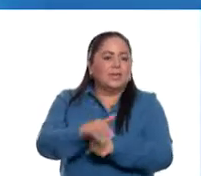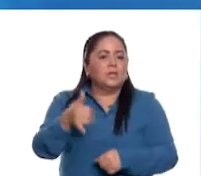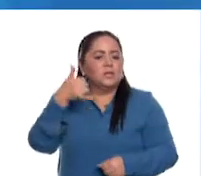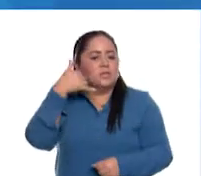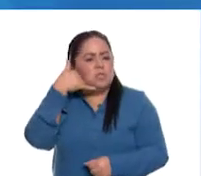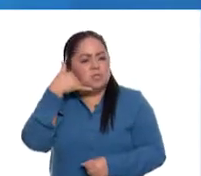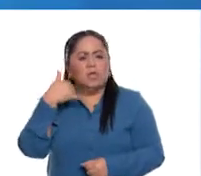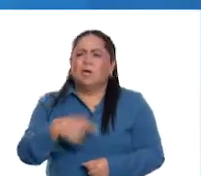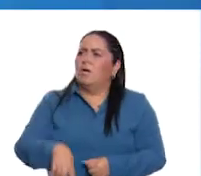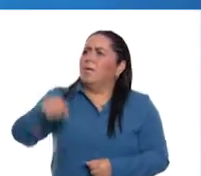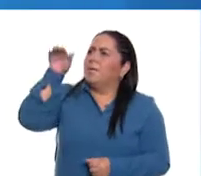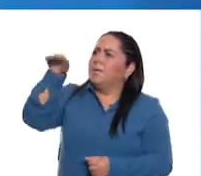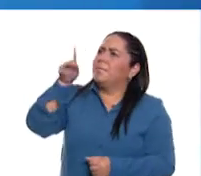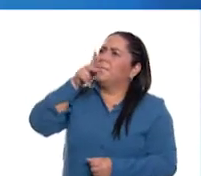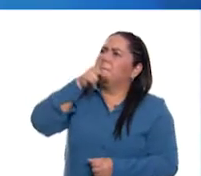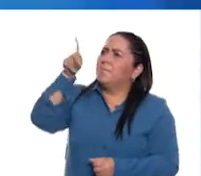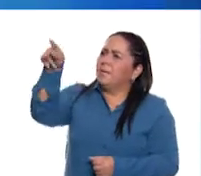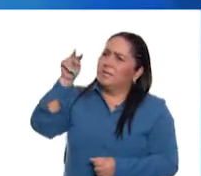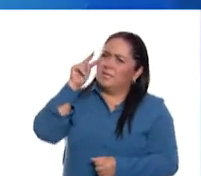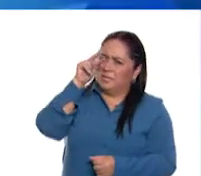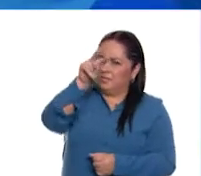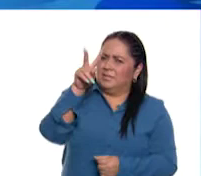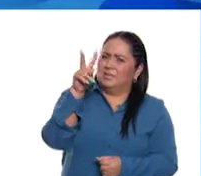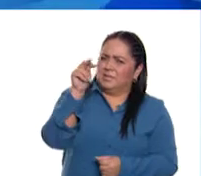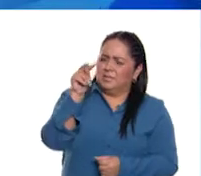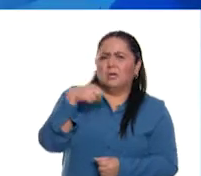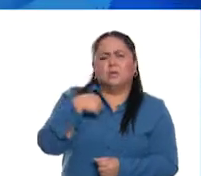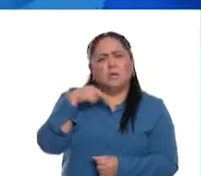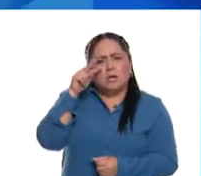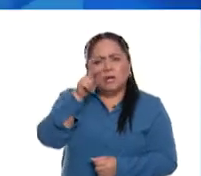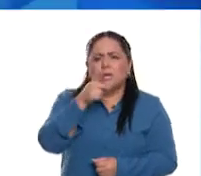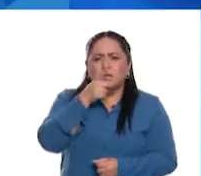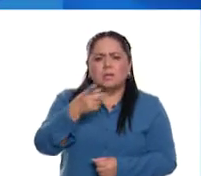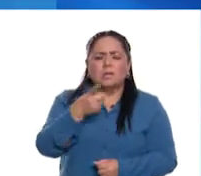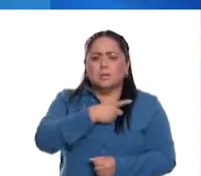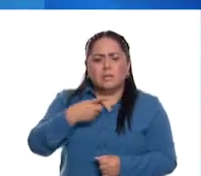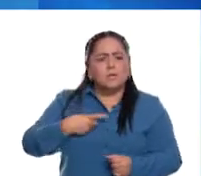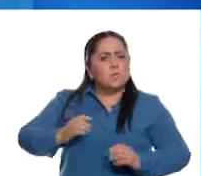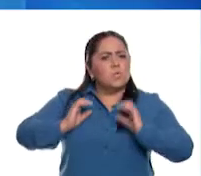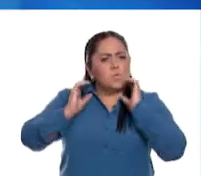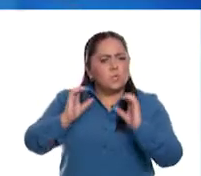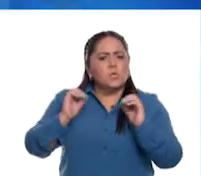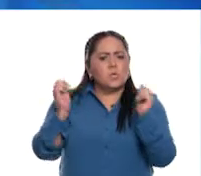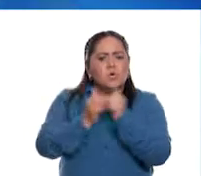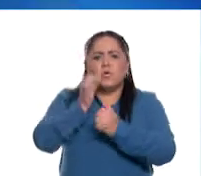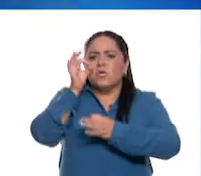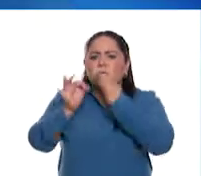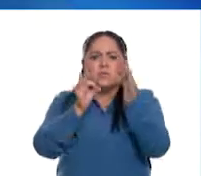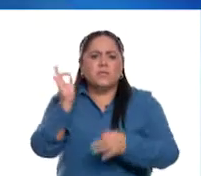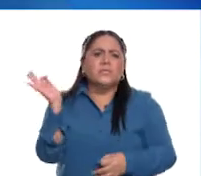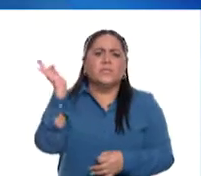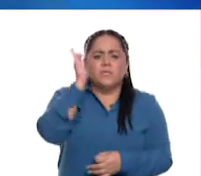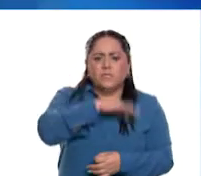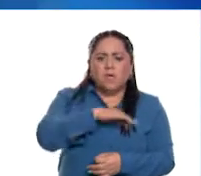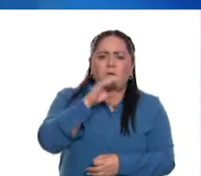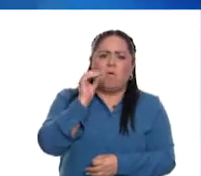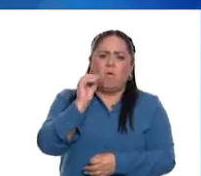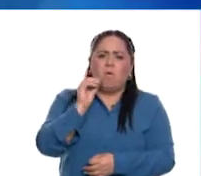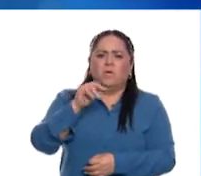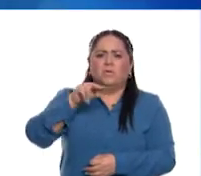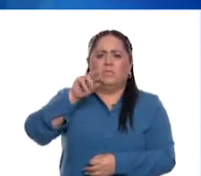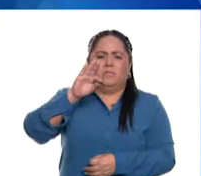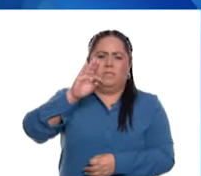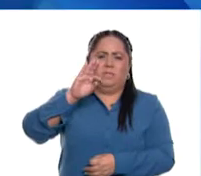Papi, la otra vez estaba viendo la televisión y escuché que teníamos que tener cuidado con las noticias falsas o fake